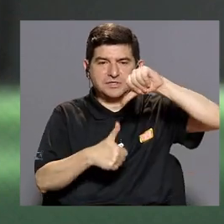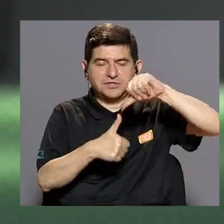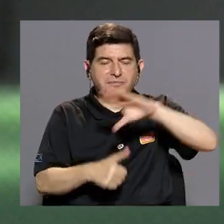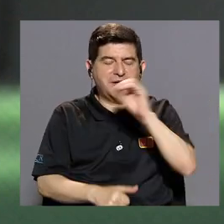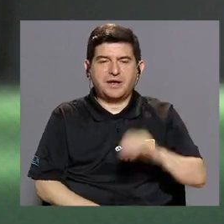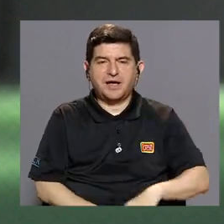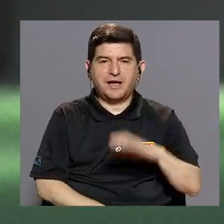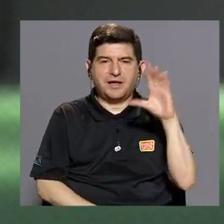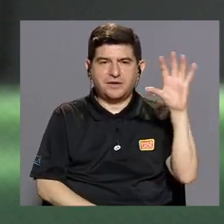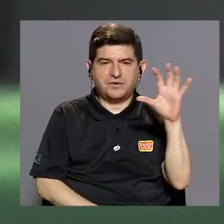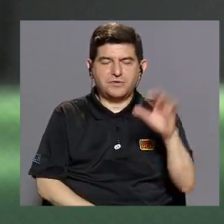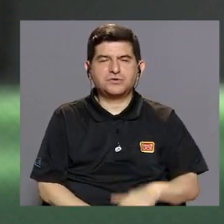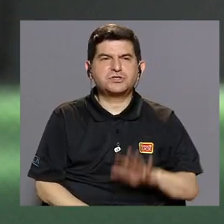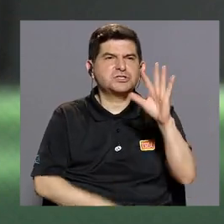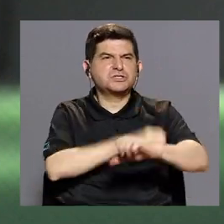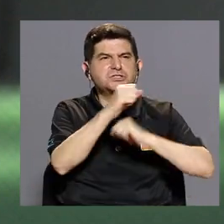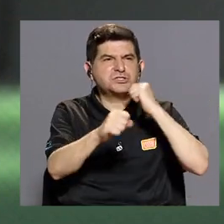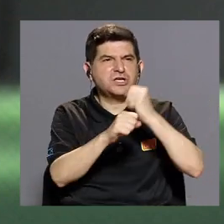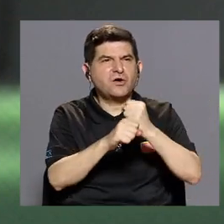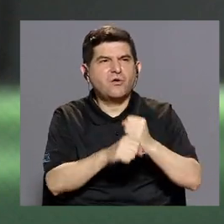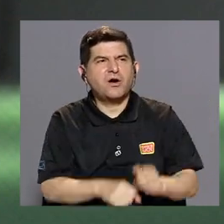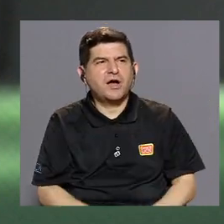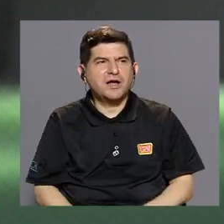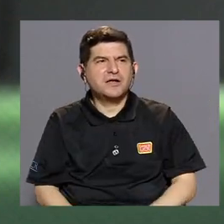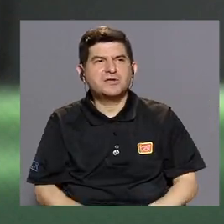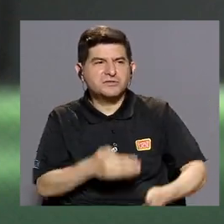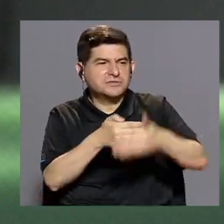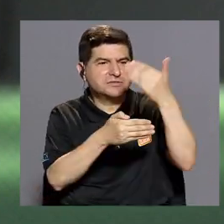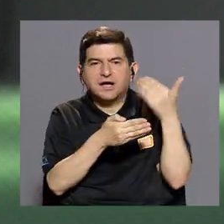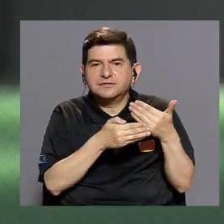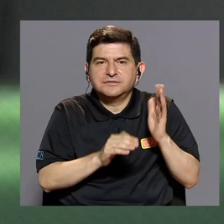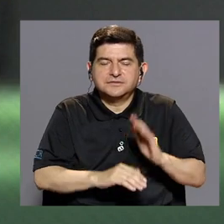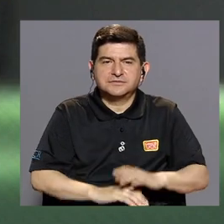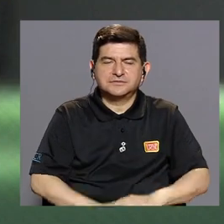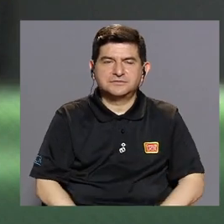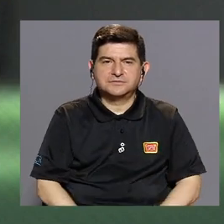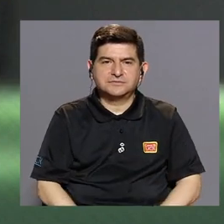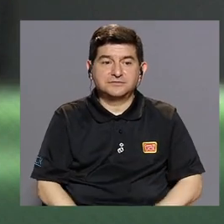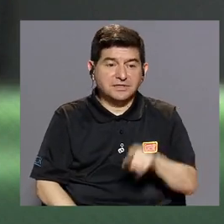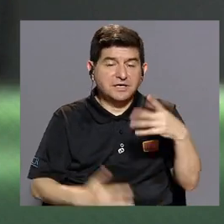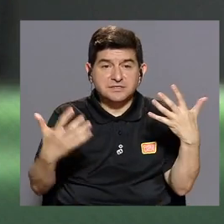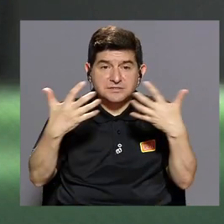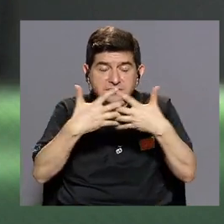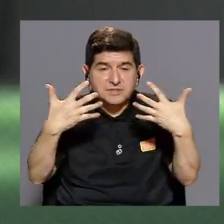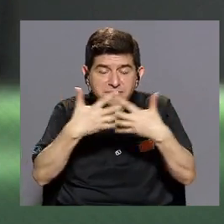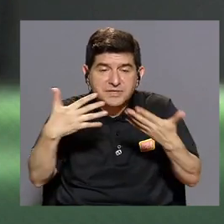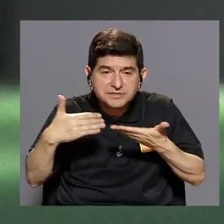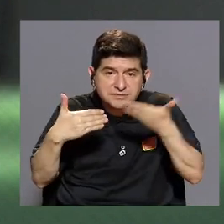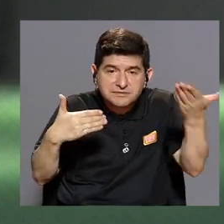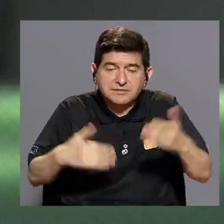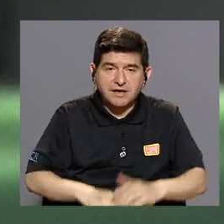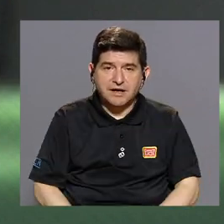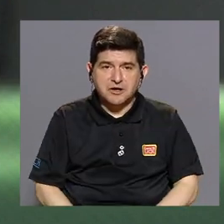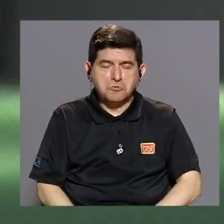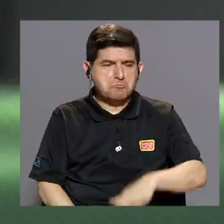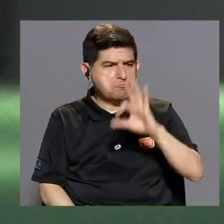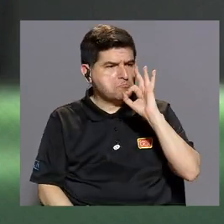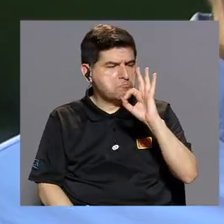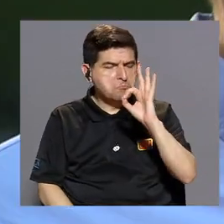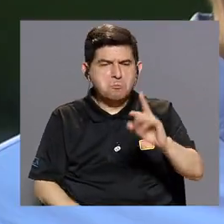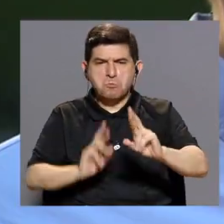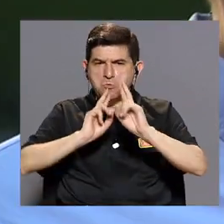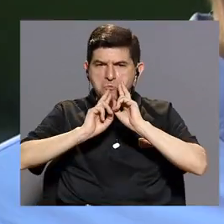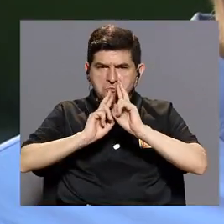de bronce de hace 5 años ahorita, 4 años en ese momento. Y se combinaron cosas, ¿verdad? La verdad es que nos fue muy